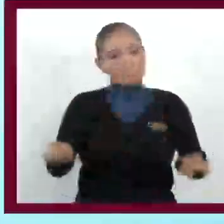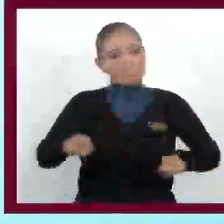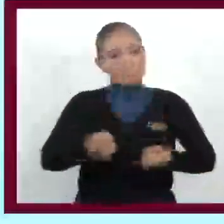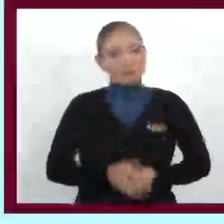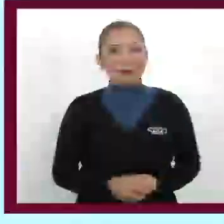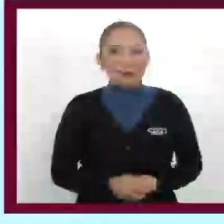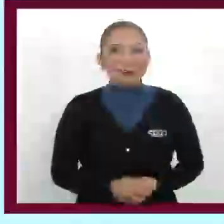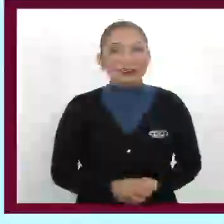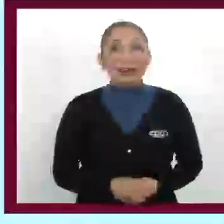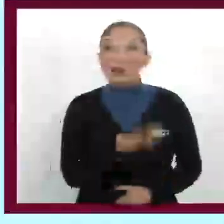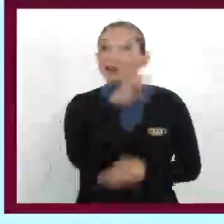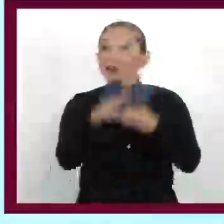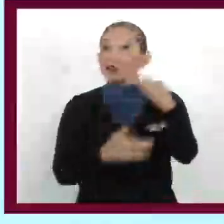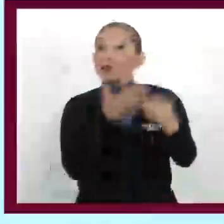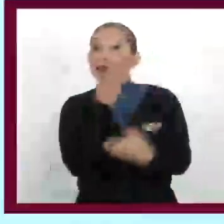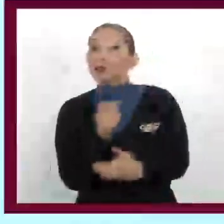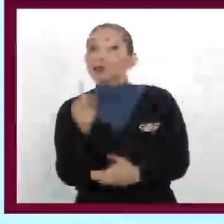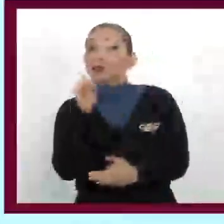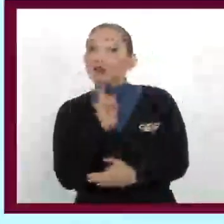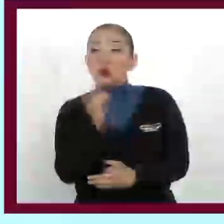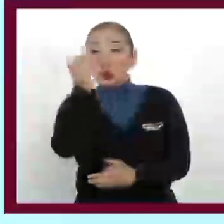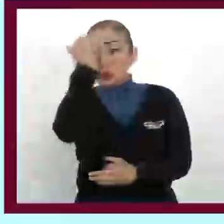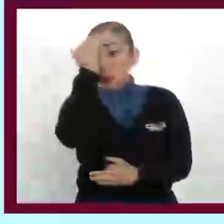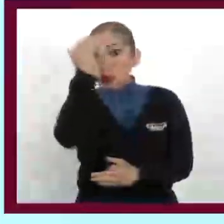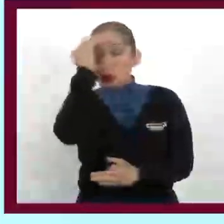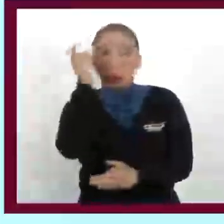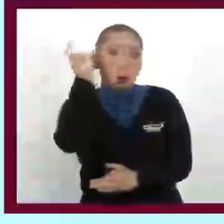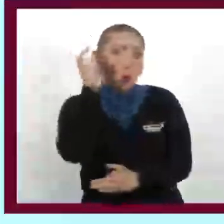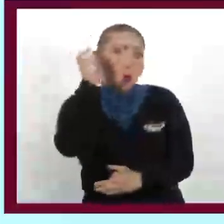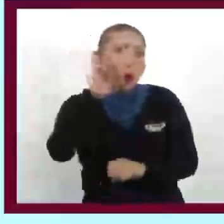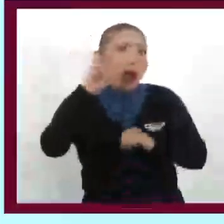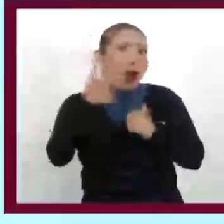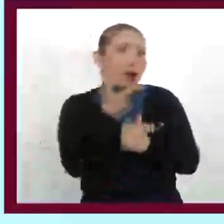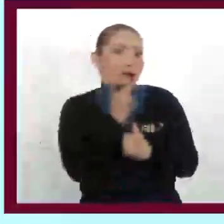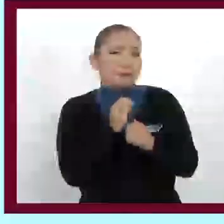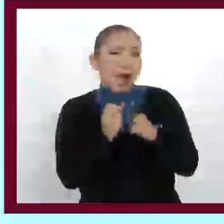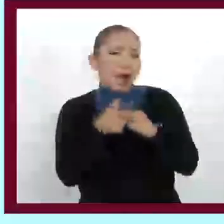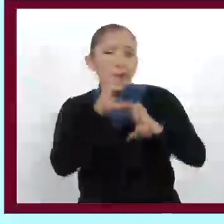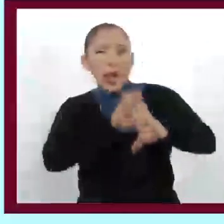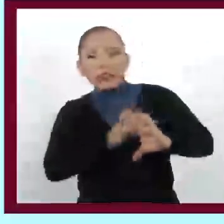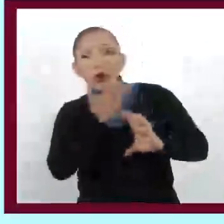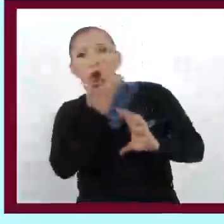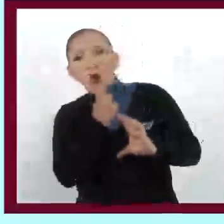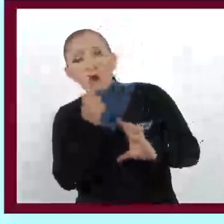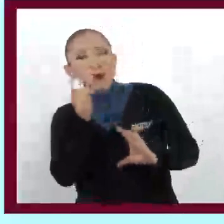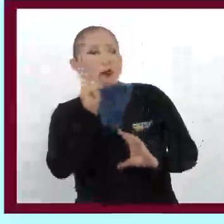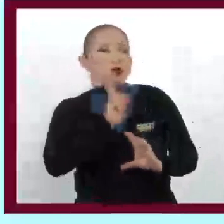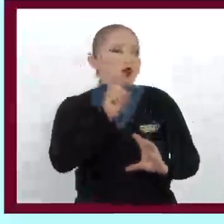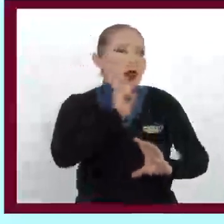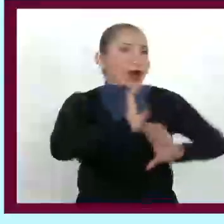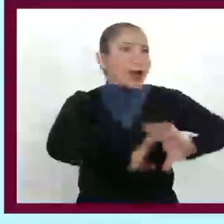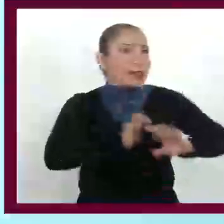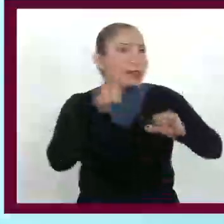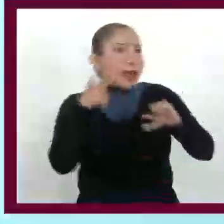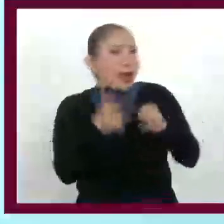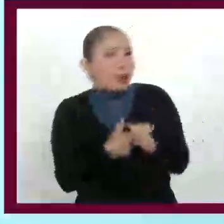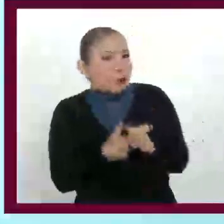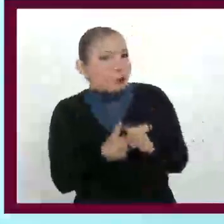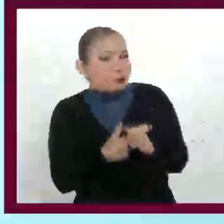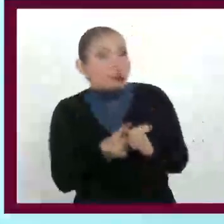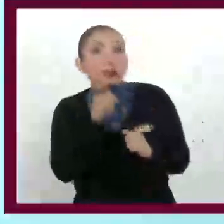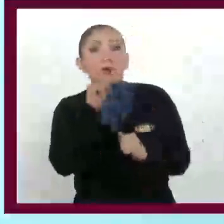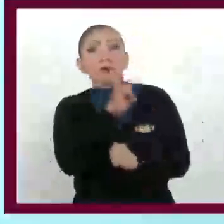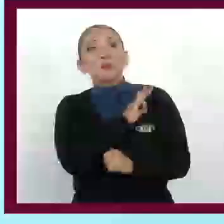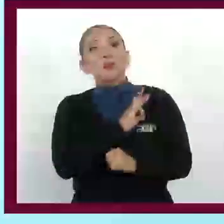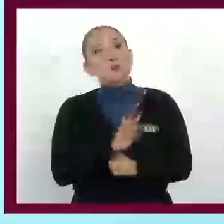musical. Todas y todos conocemos o hemos escuchado alguna canción, artista o género musical. También